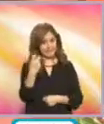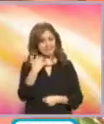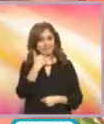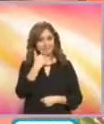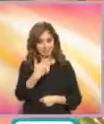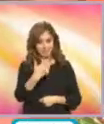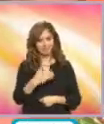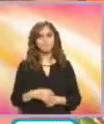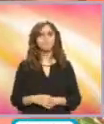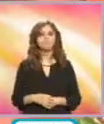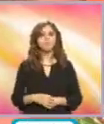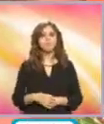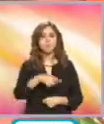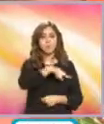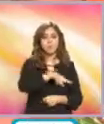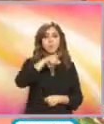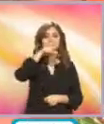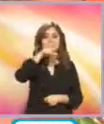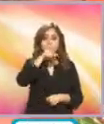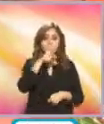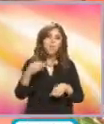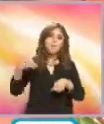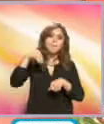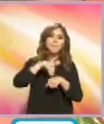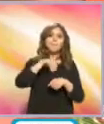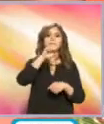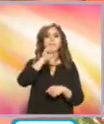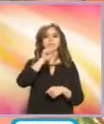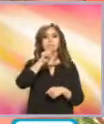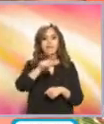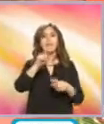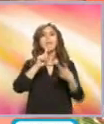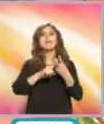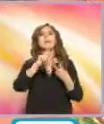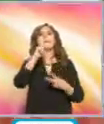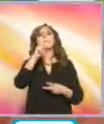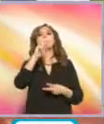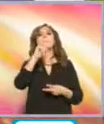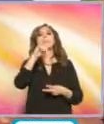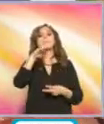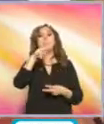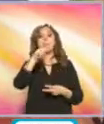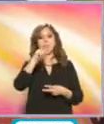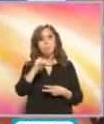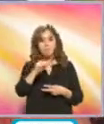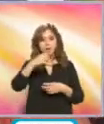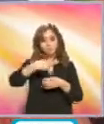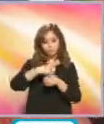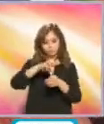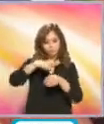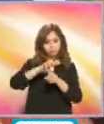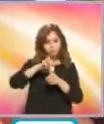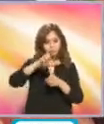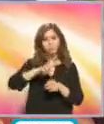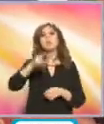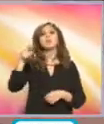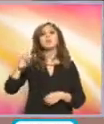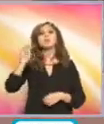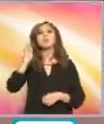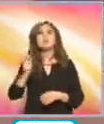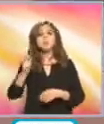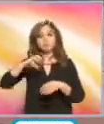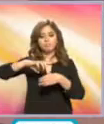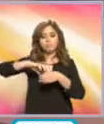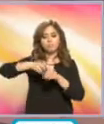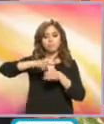vamos a salpimentar nuestro pollo. Como siempre, pimienta recién molida. Soy Eso es fan de la ideal, pimienta. ¿verdad? O sea, que no esté molida, sabe